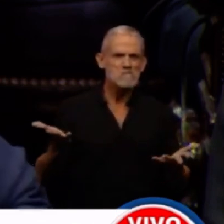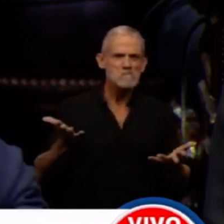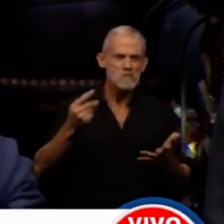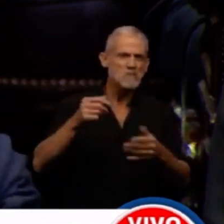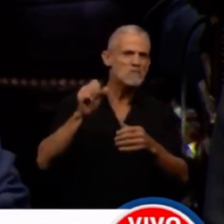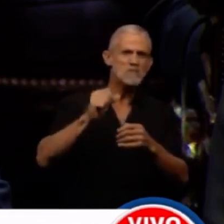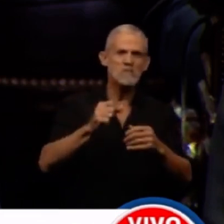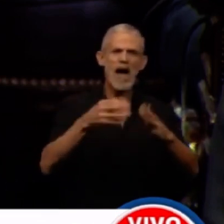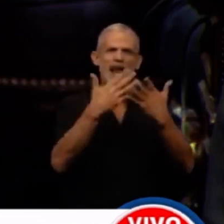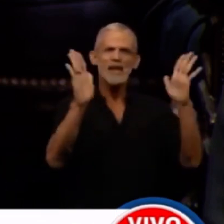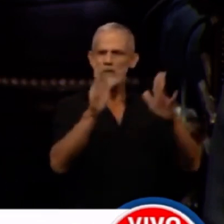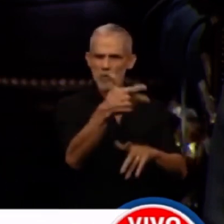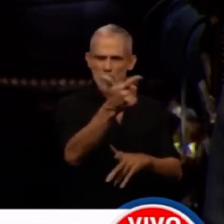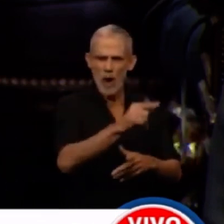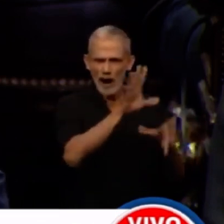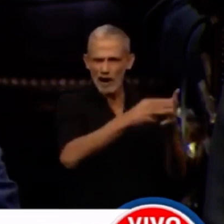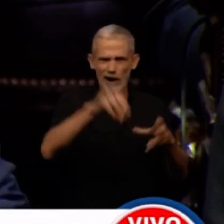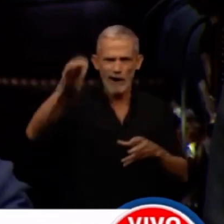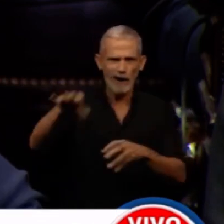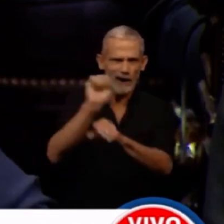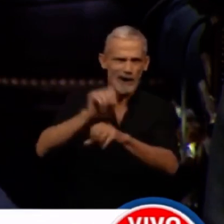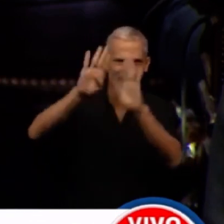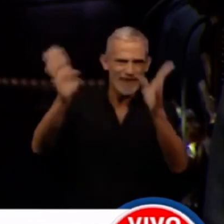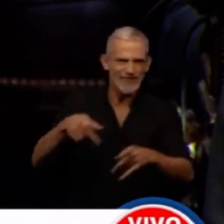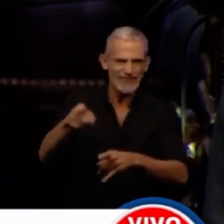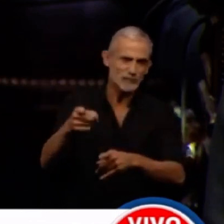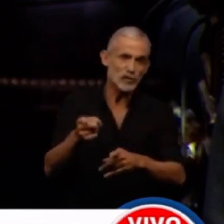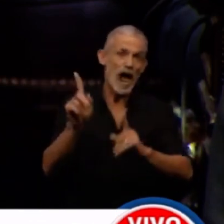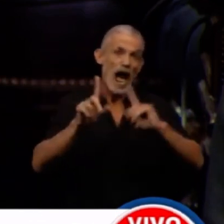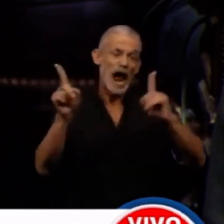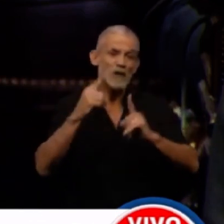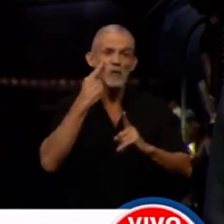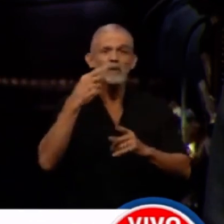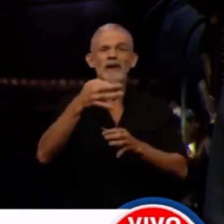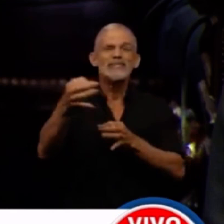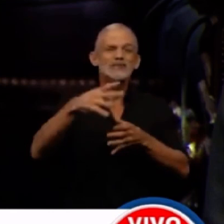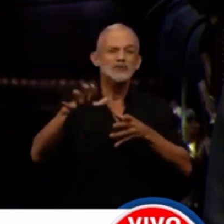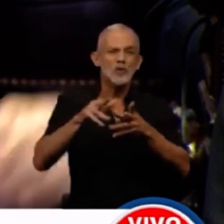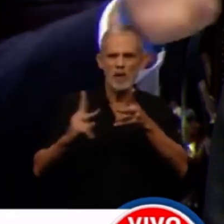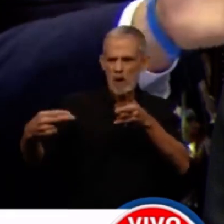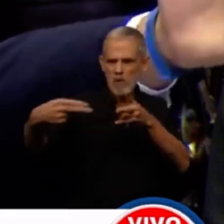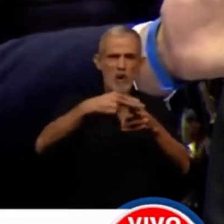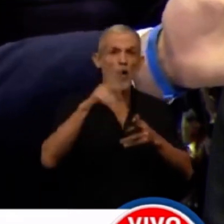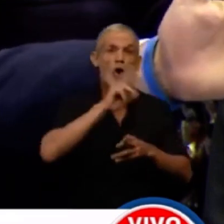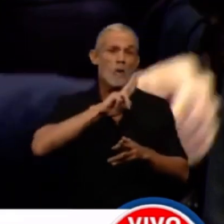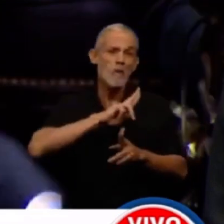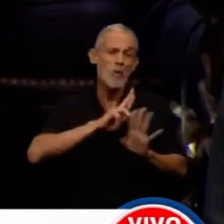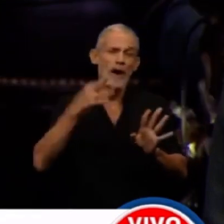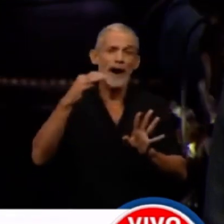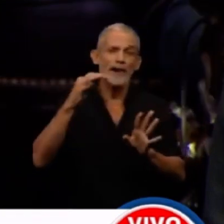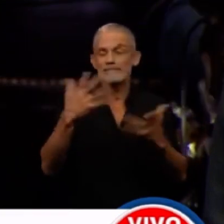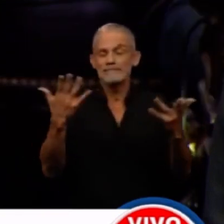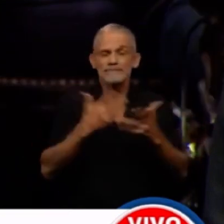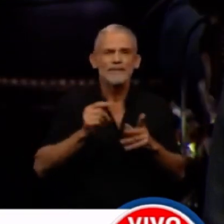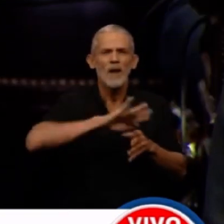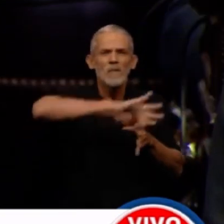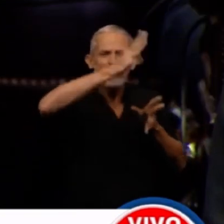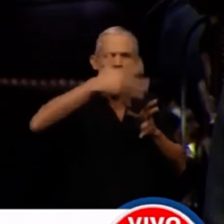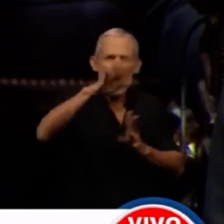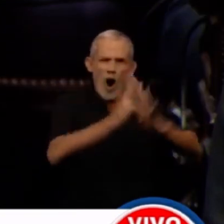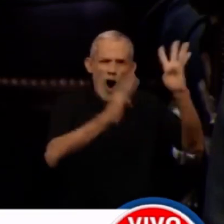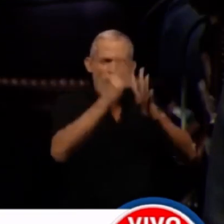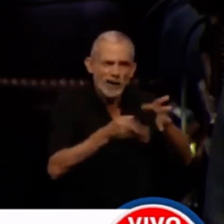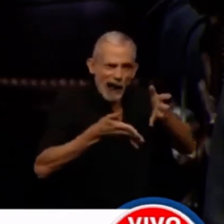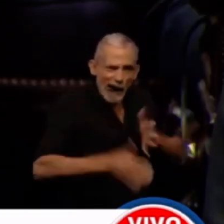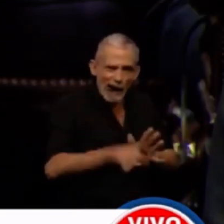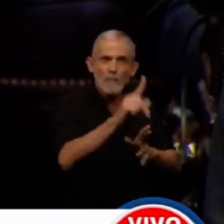de la libertad, llevados a centros de detención, en otros casos viven en ciudades sitiadas, o mujeres que se tienen que ir al monte para parir a